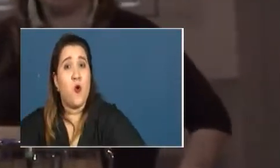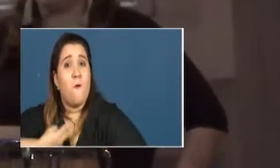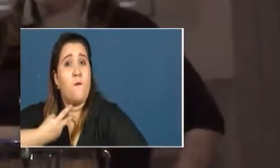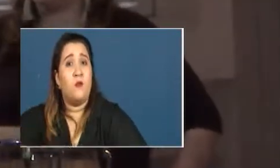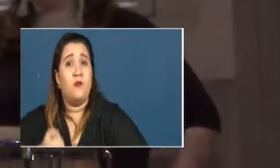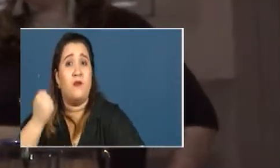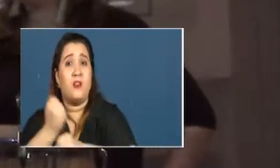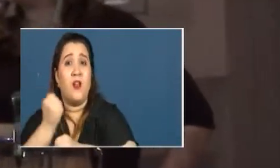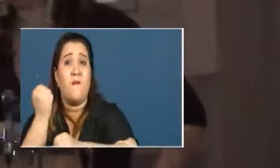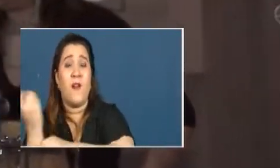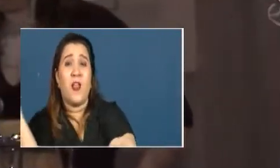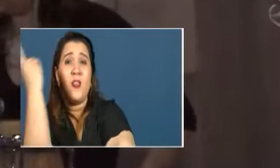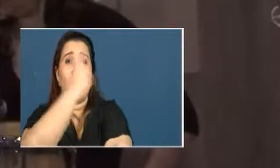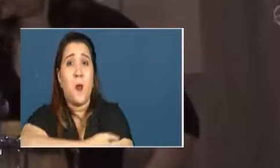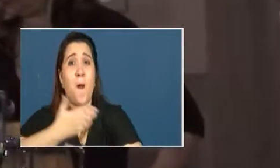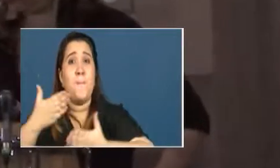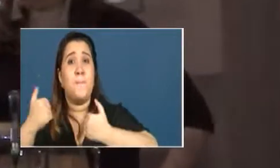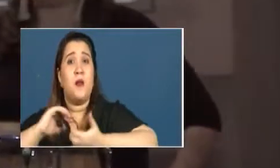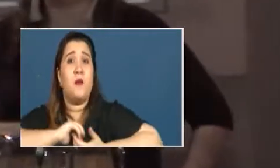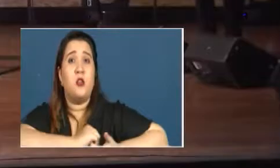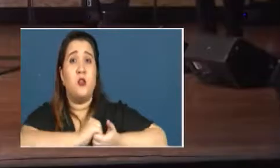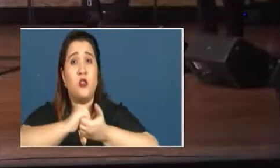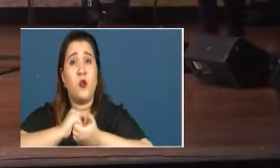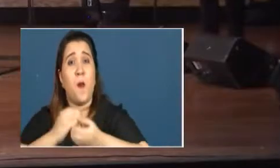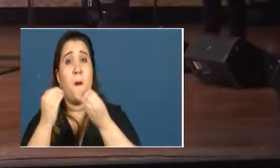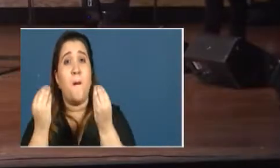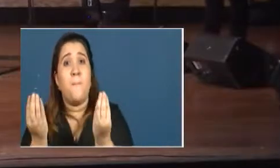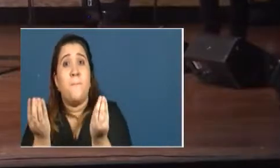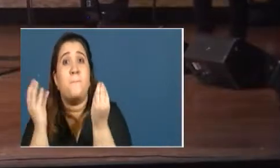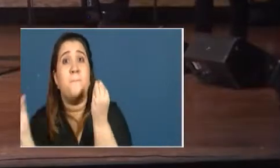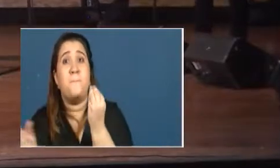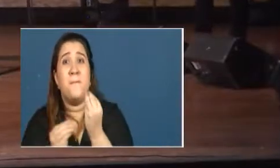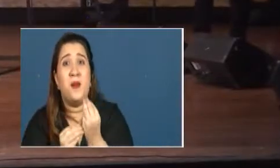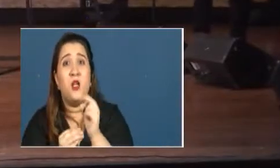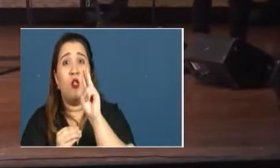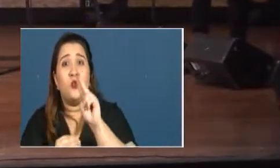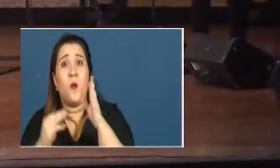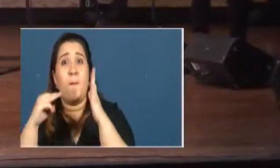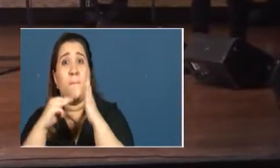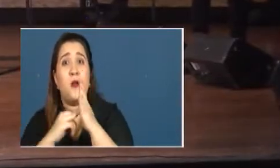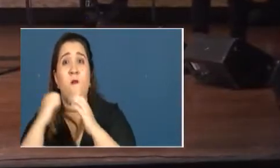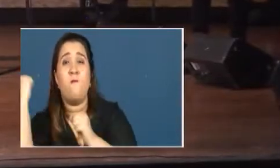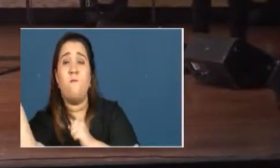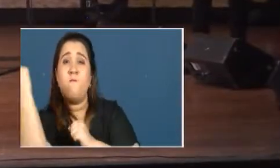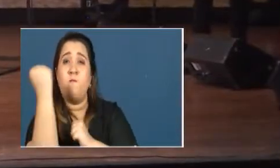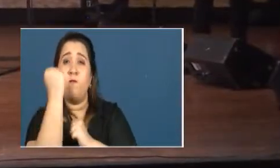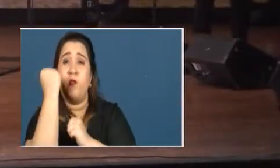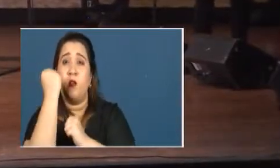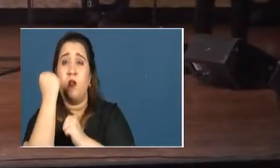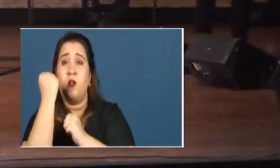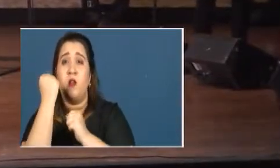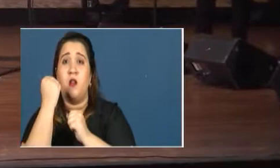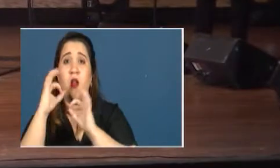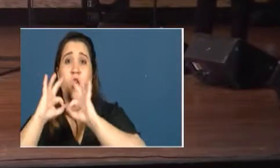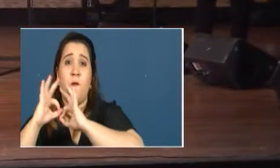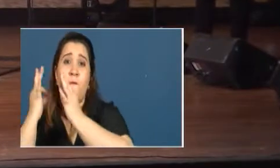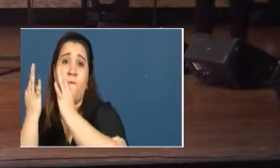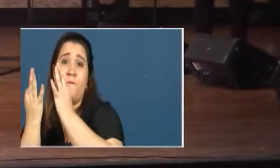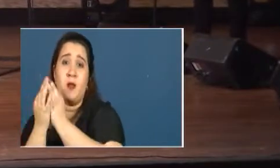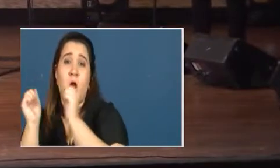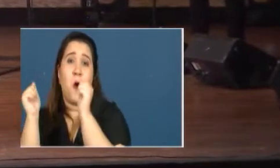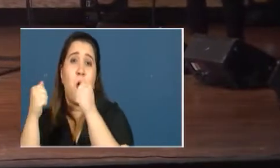Panamá Solidario. Y de ellos, más de 2,000 producen bolsas solidarias para las familias afectadas por